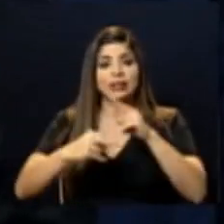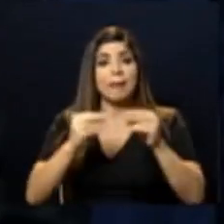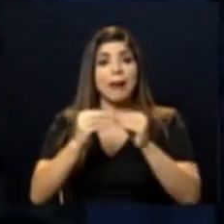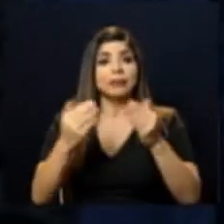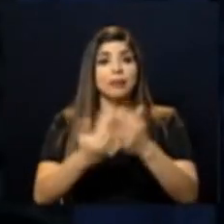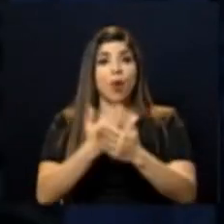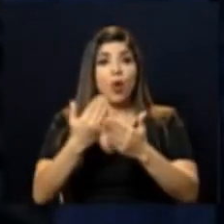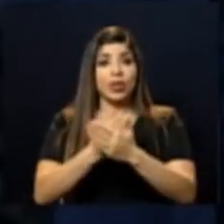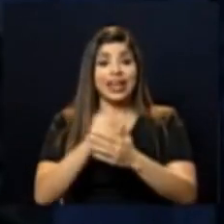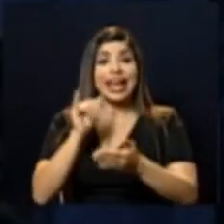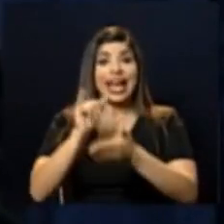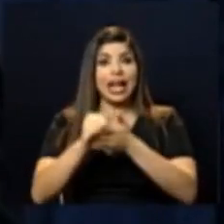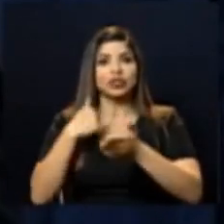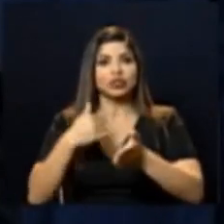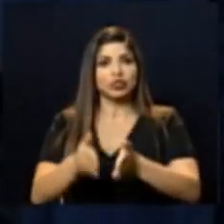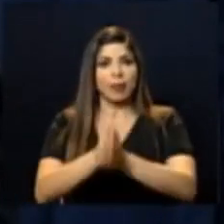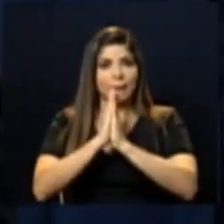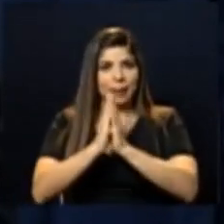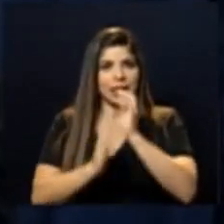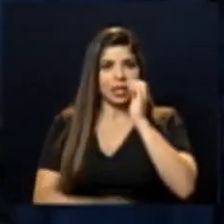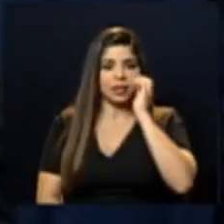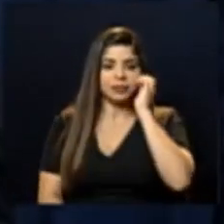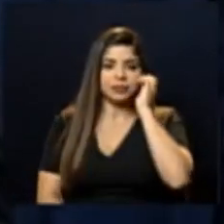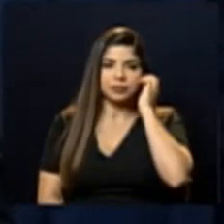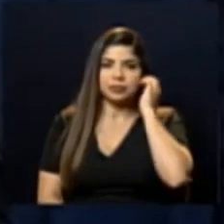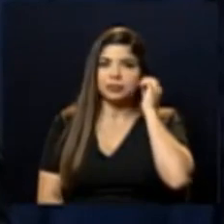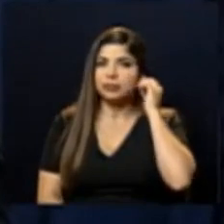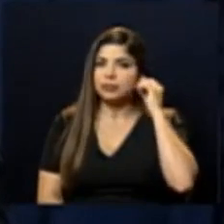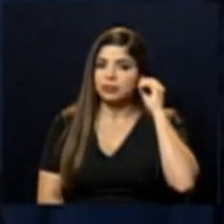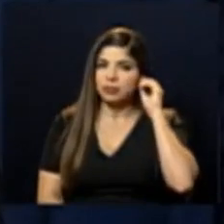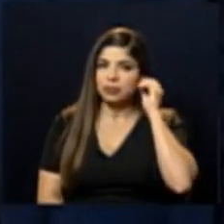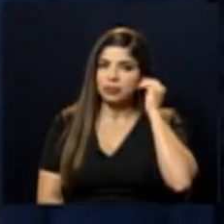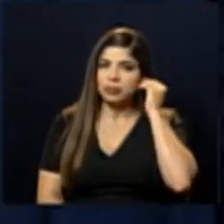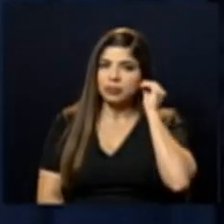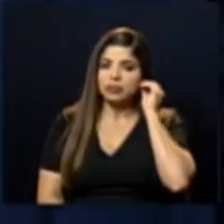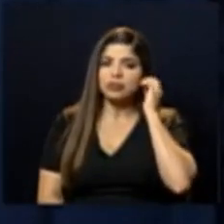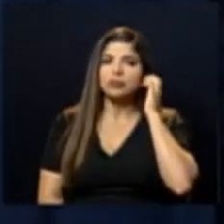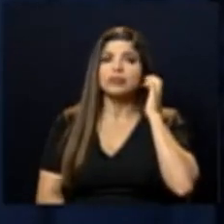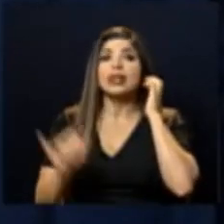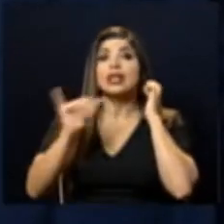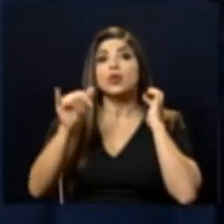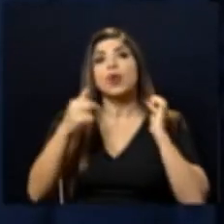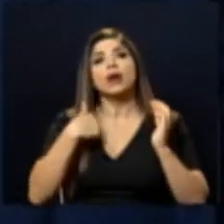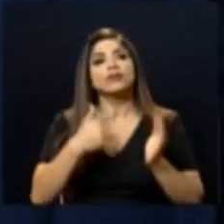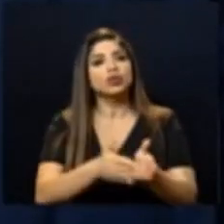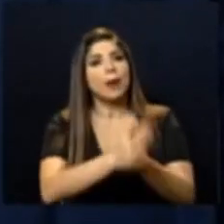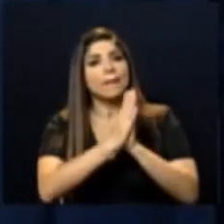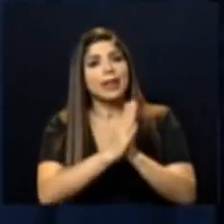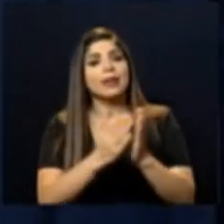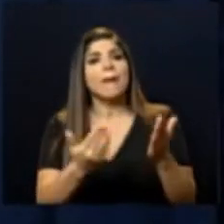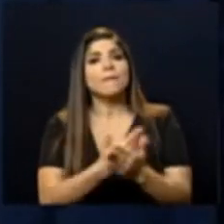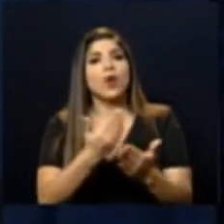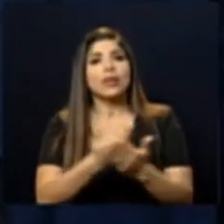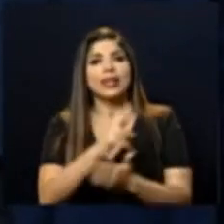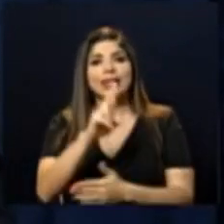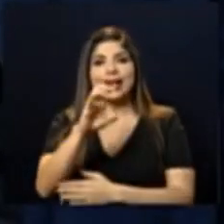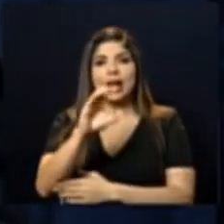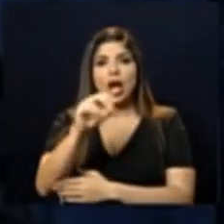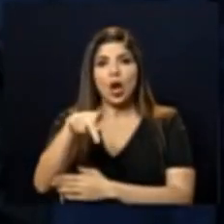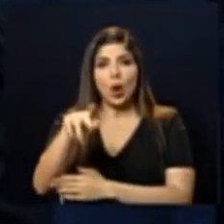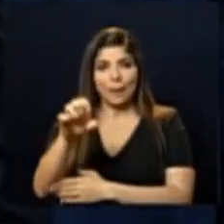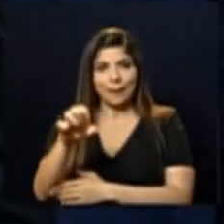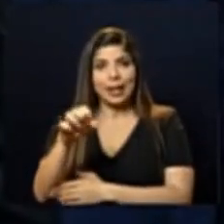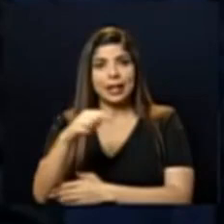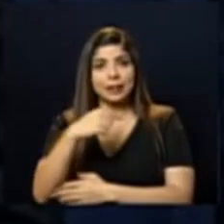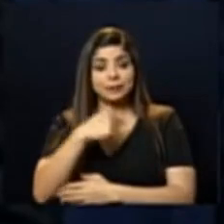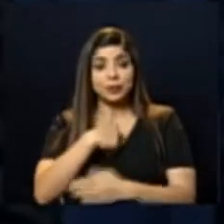modernización es lo que le he pedido. Similar ha sido mi encargo para modernizar Recope, de lo